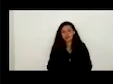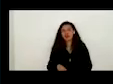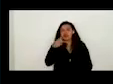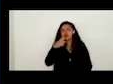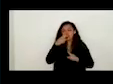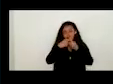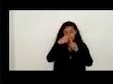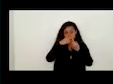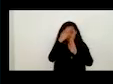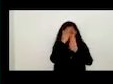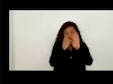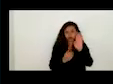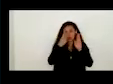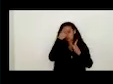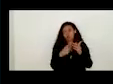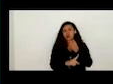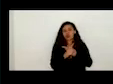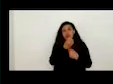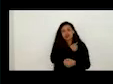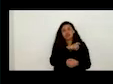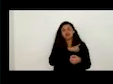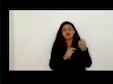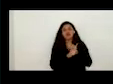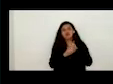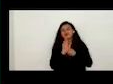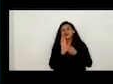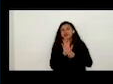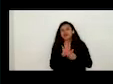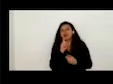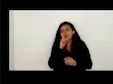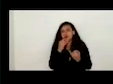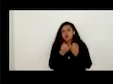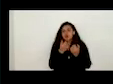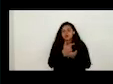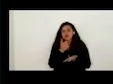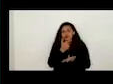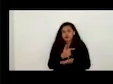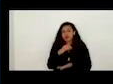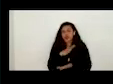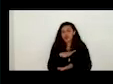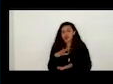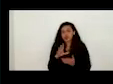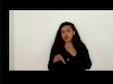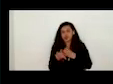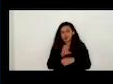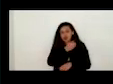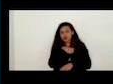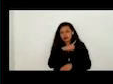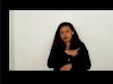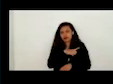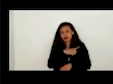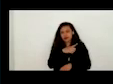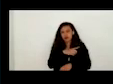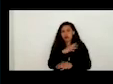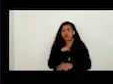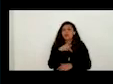sufrir problemas de salud. Entonces, esa grasa también tiene una función saludable hasta cierto punto. Y son